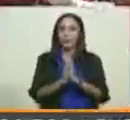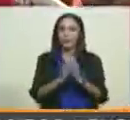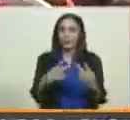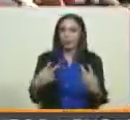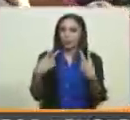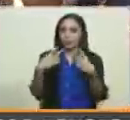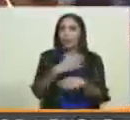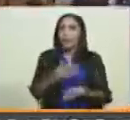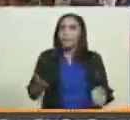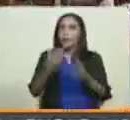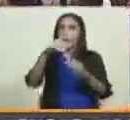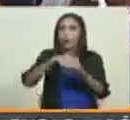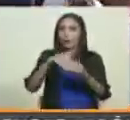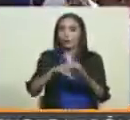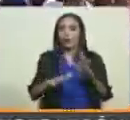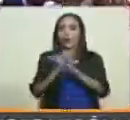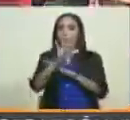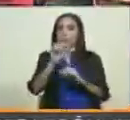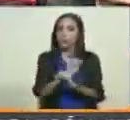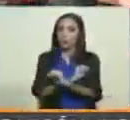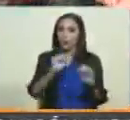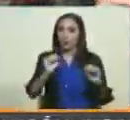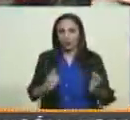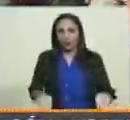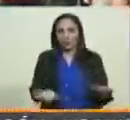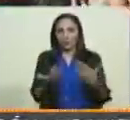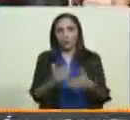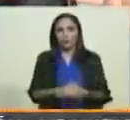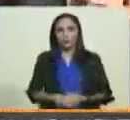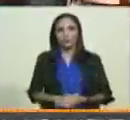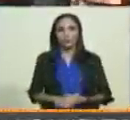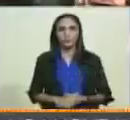a ir a votar a las 5 de la mañana.